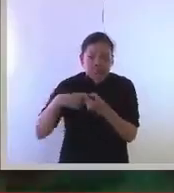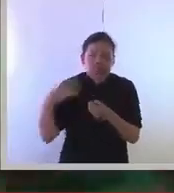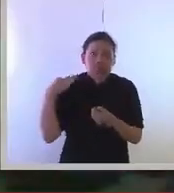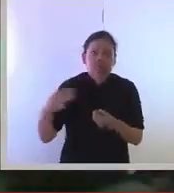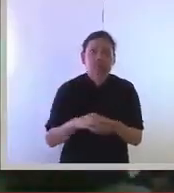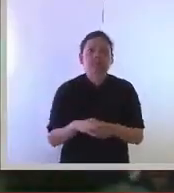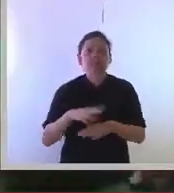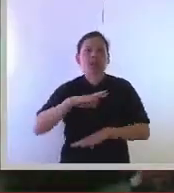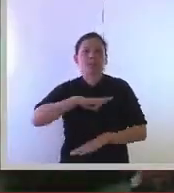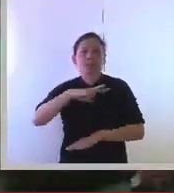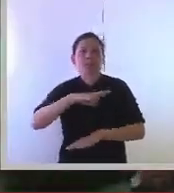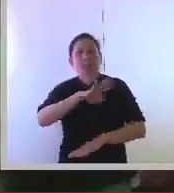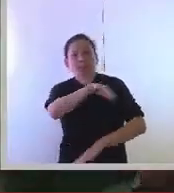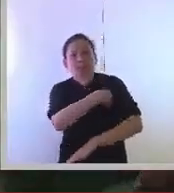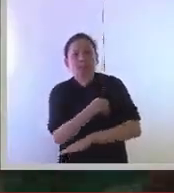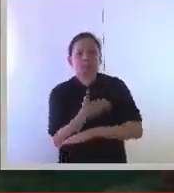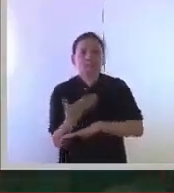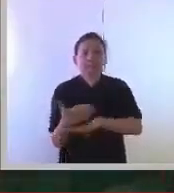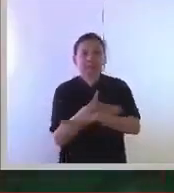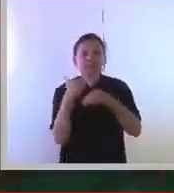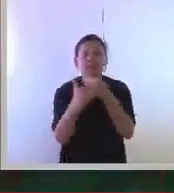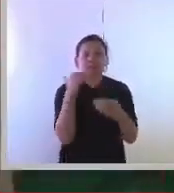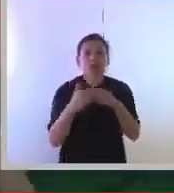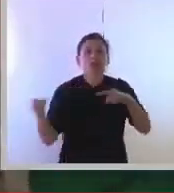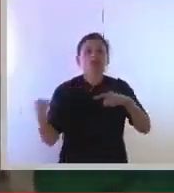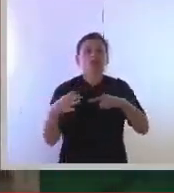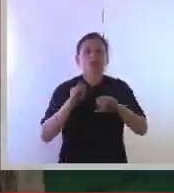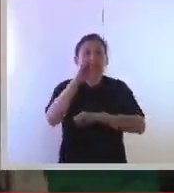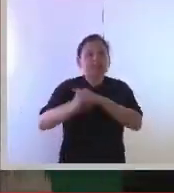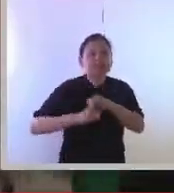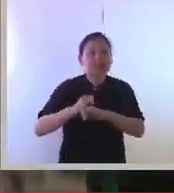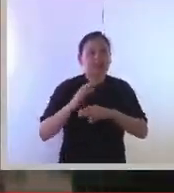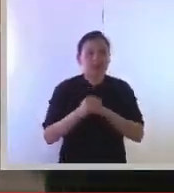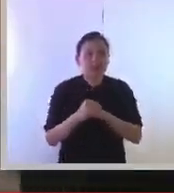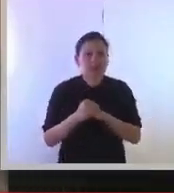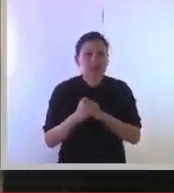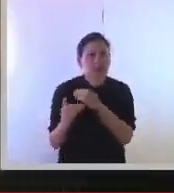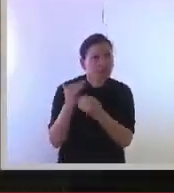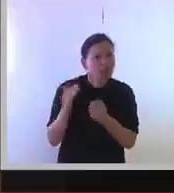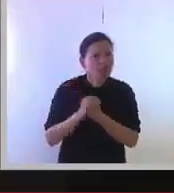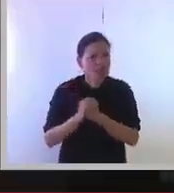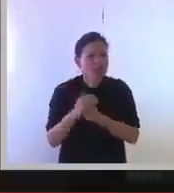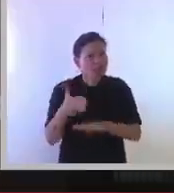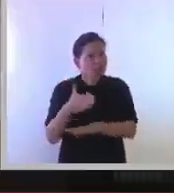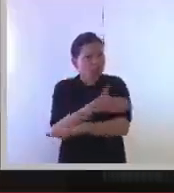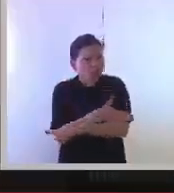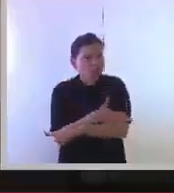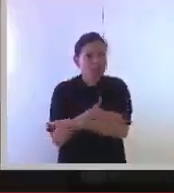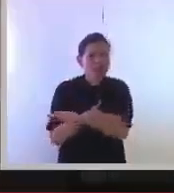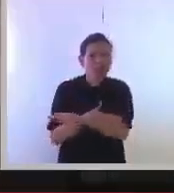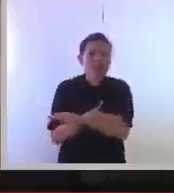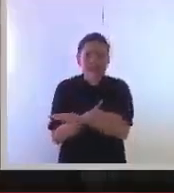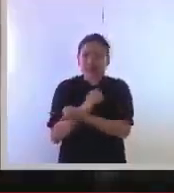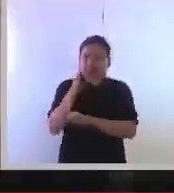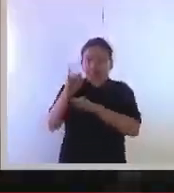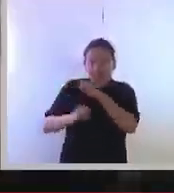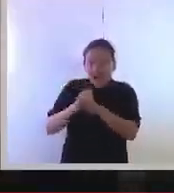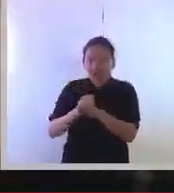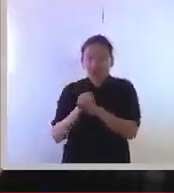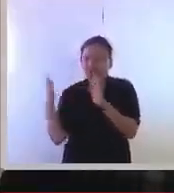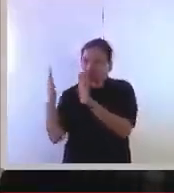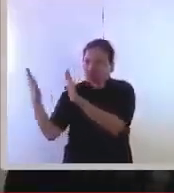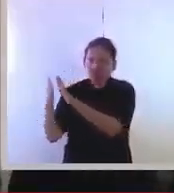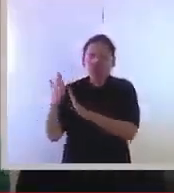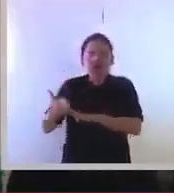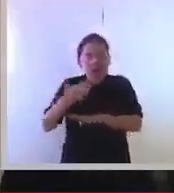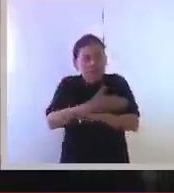La viceministra, la parienta, me invitó al foro internacional y antes de hablar con los internacionales,